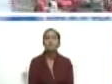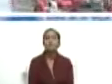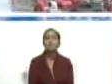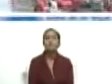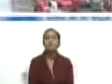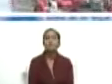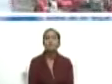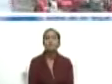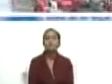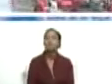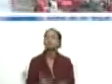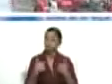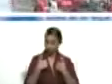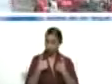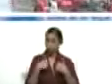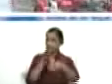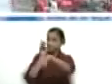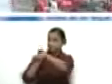Yo solo les digo,